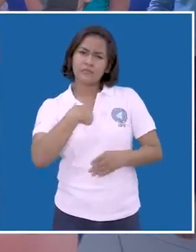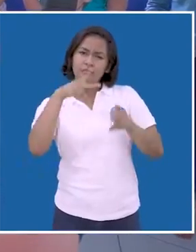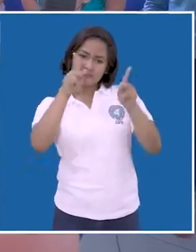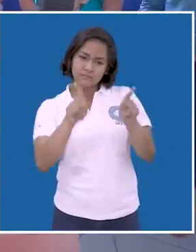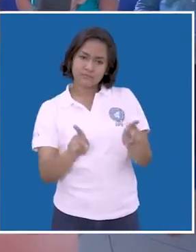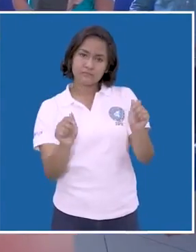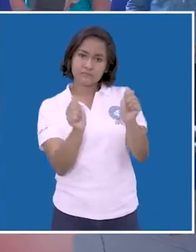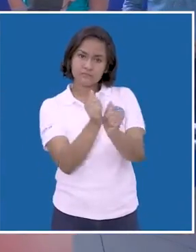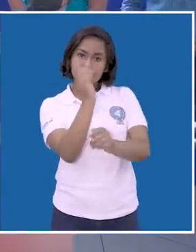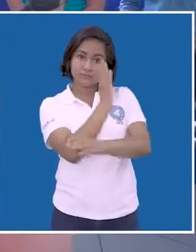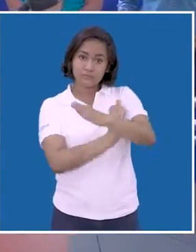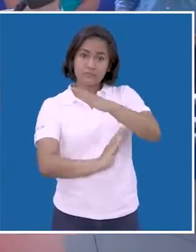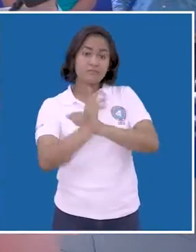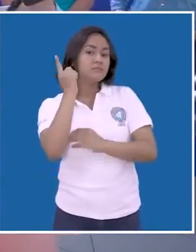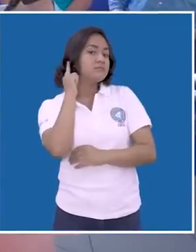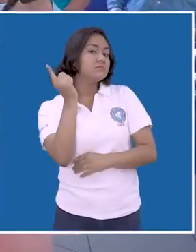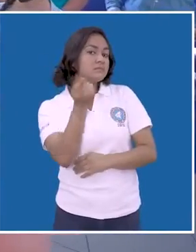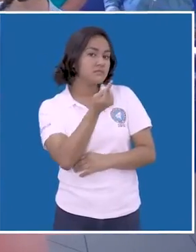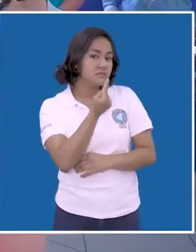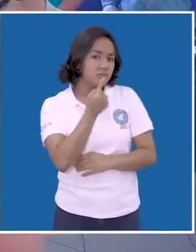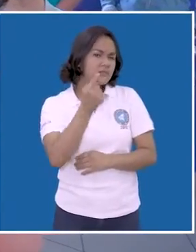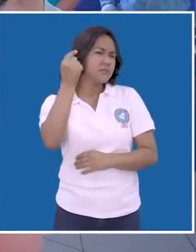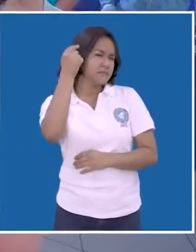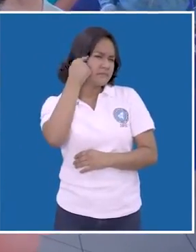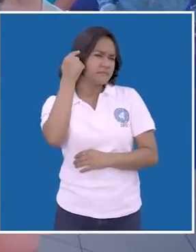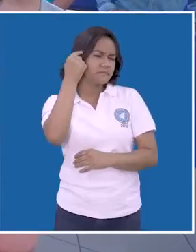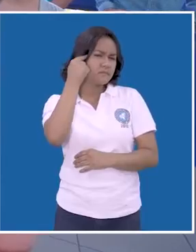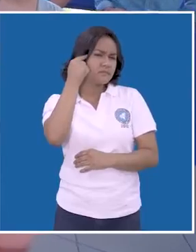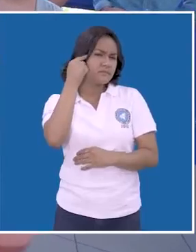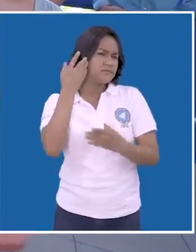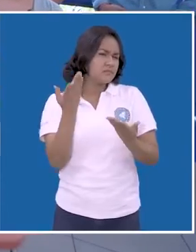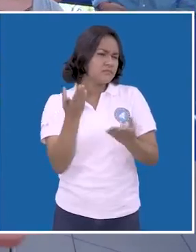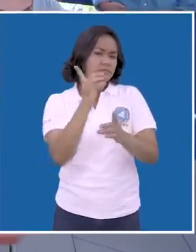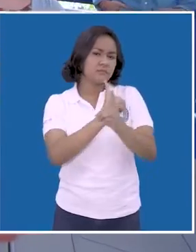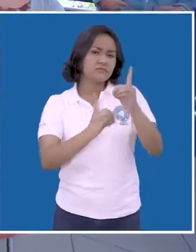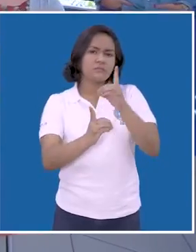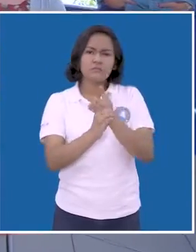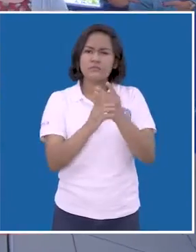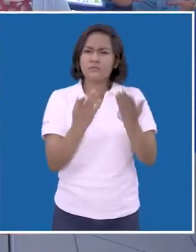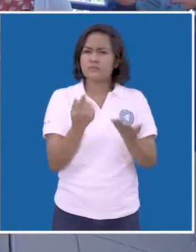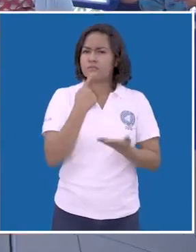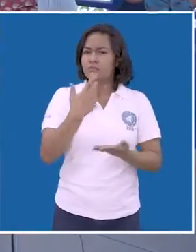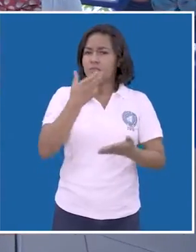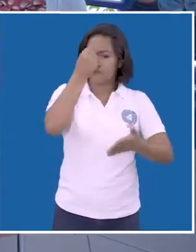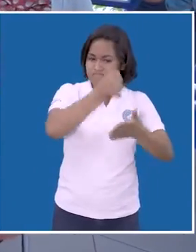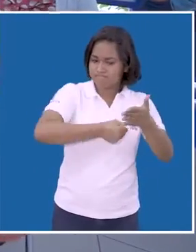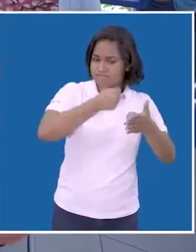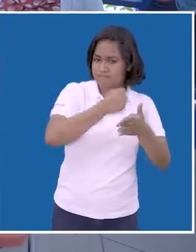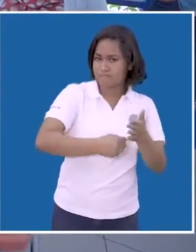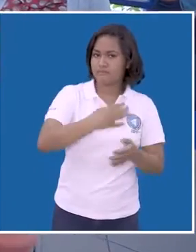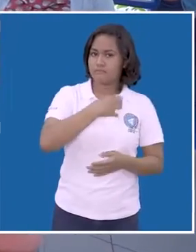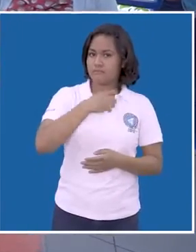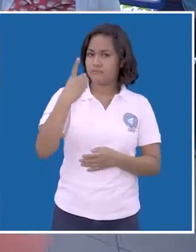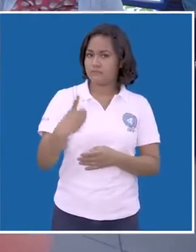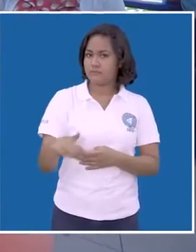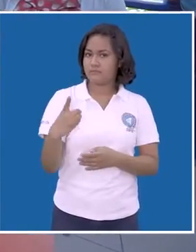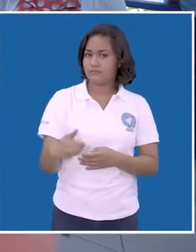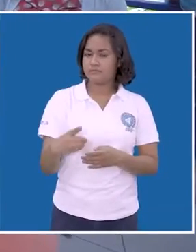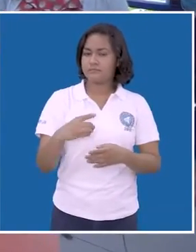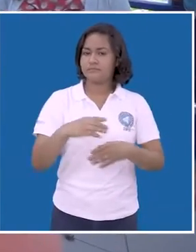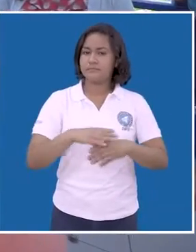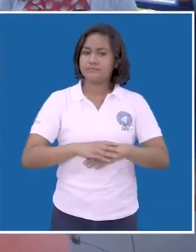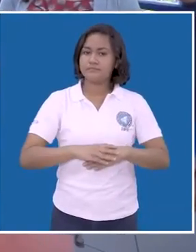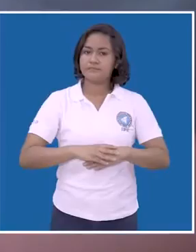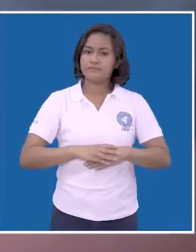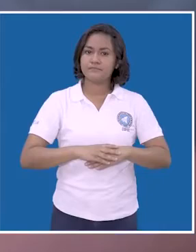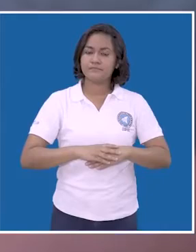Soy una persona con discapacidad auditiva y creo que debo hacerlo porque debo de defender mi derecho.